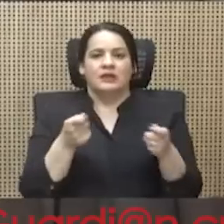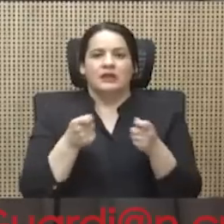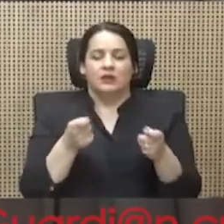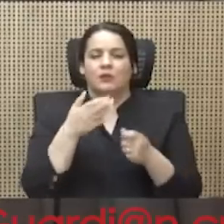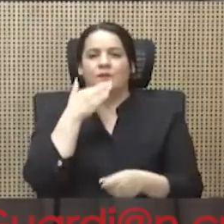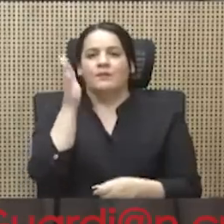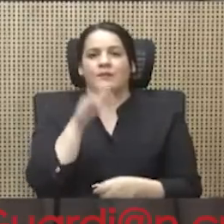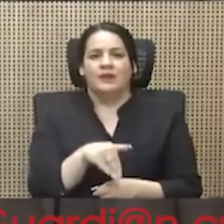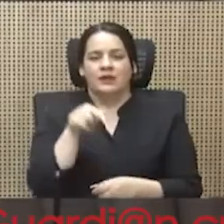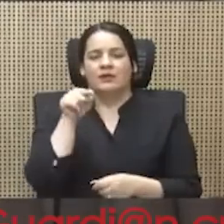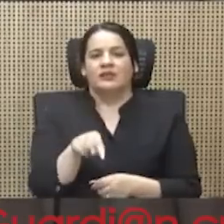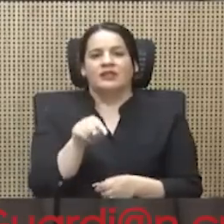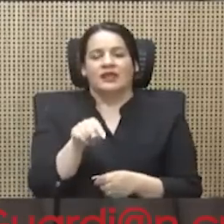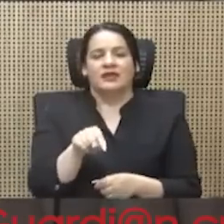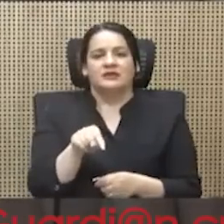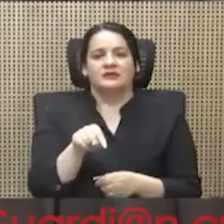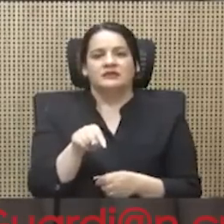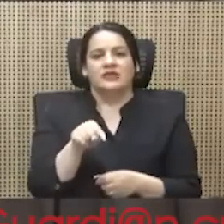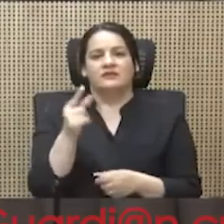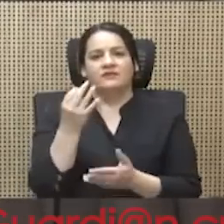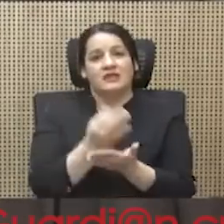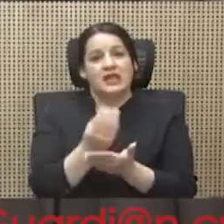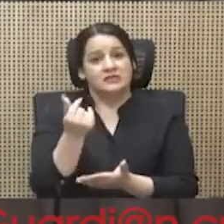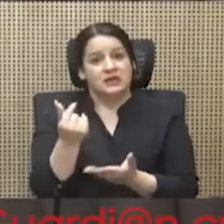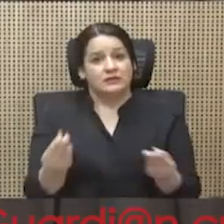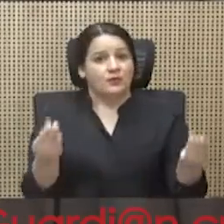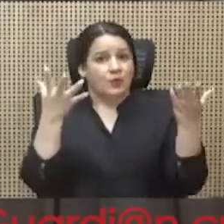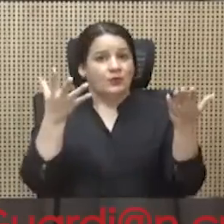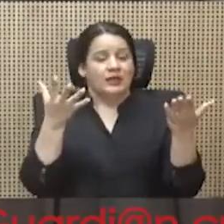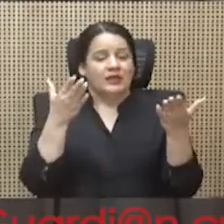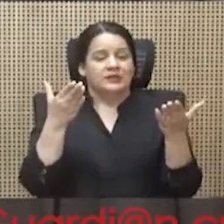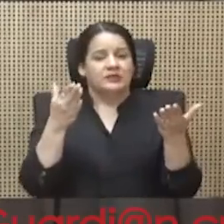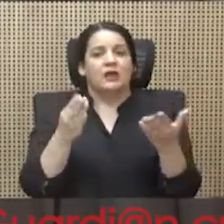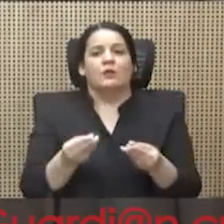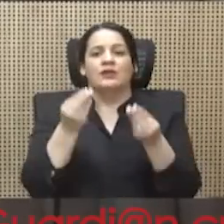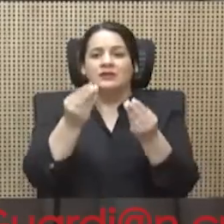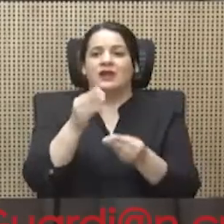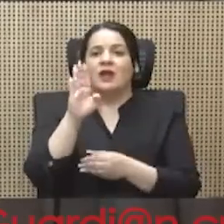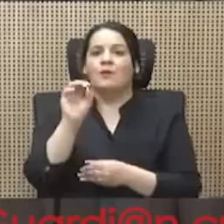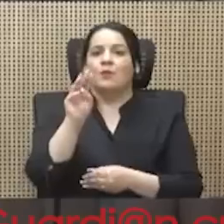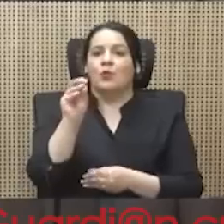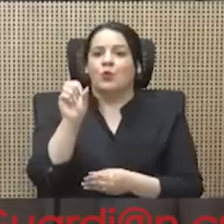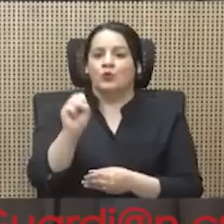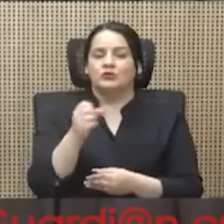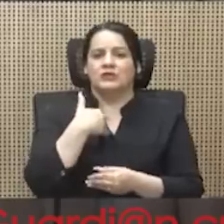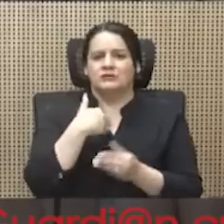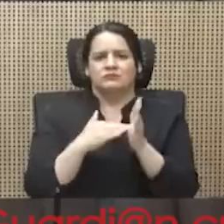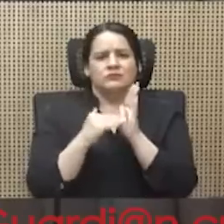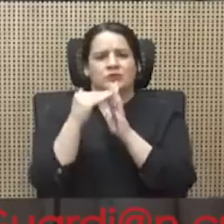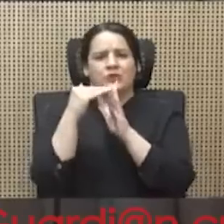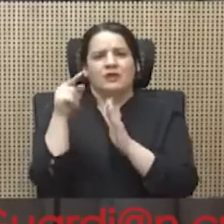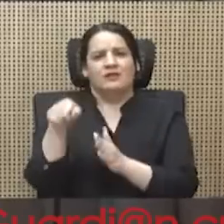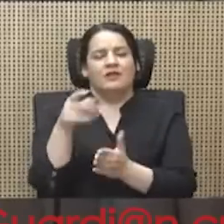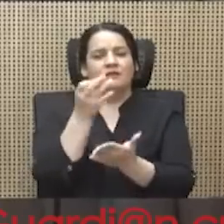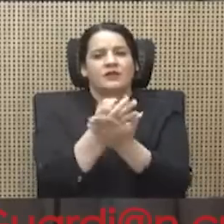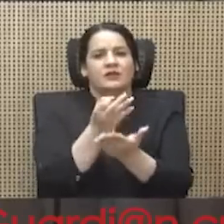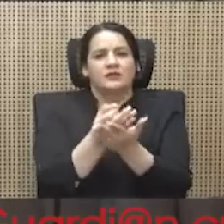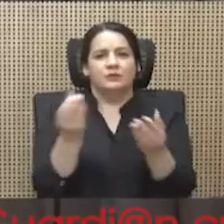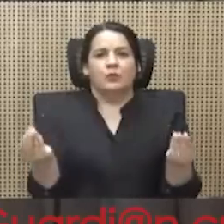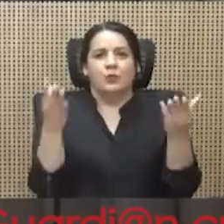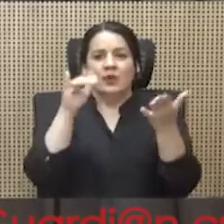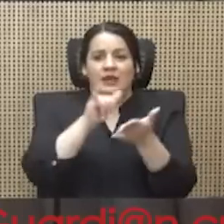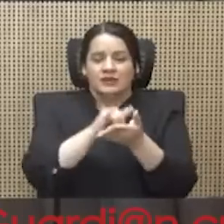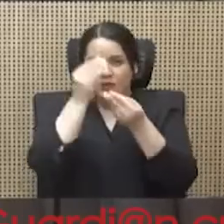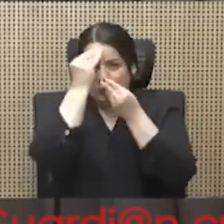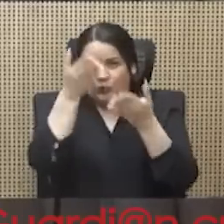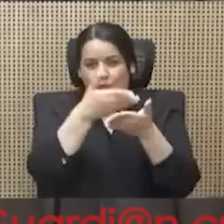con la entrega de estos bonos que representa dicho sea de paso una afectación multimillonaria de las finanzas públicas por eso en este